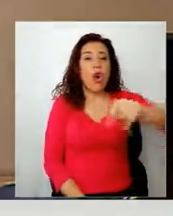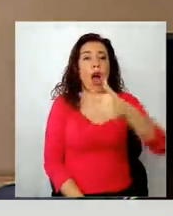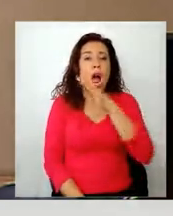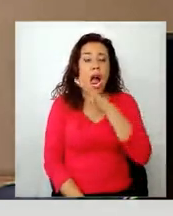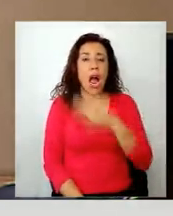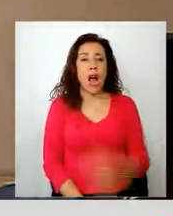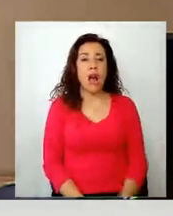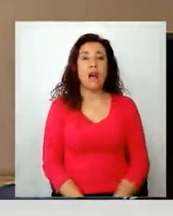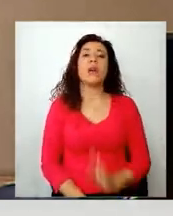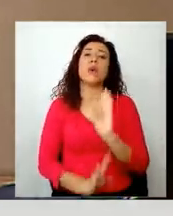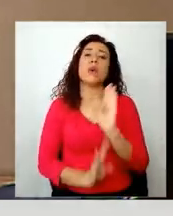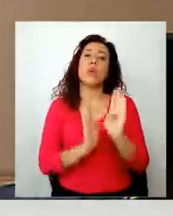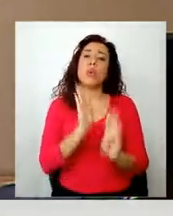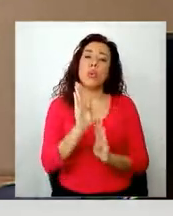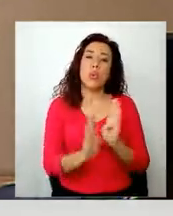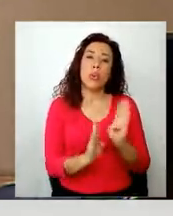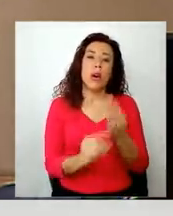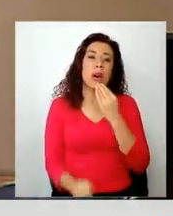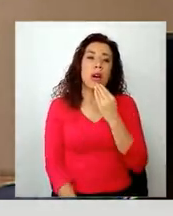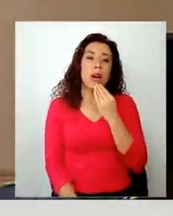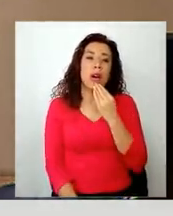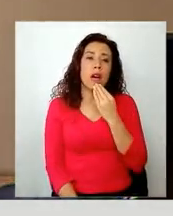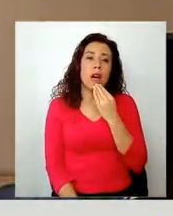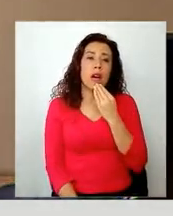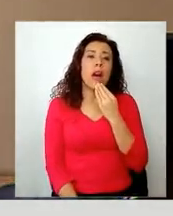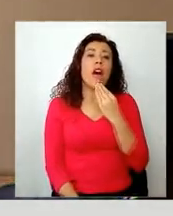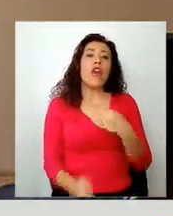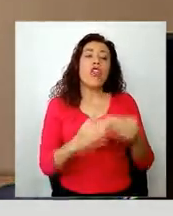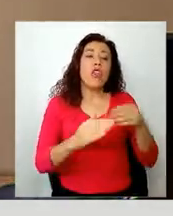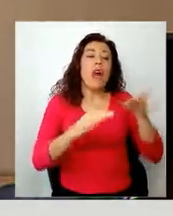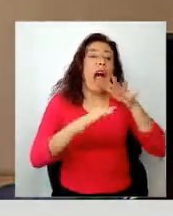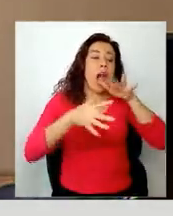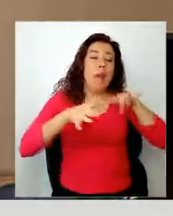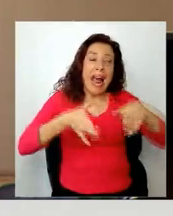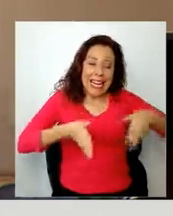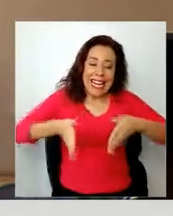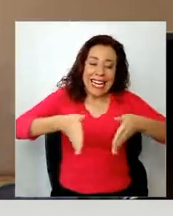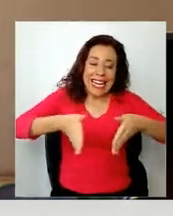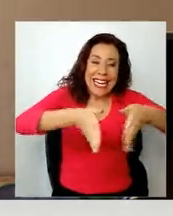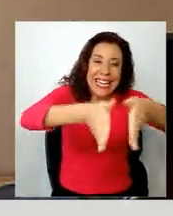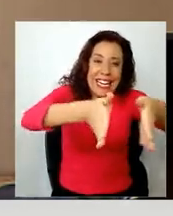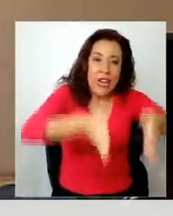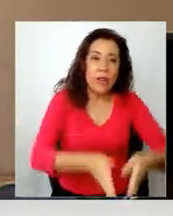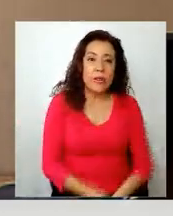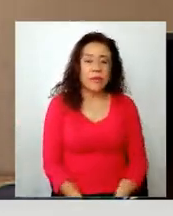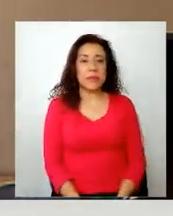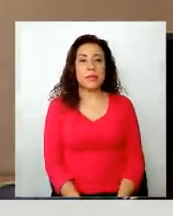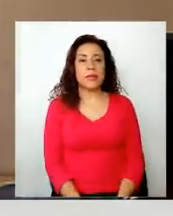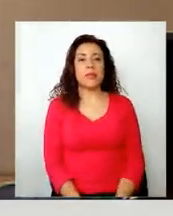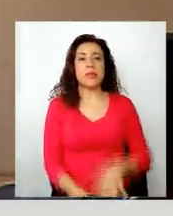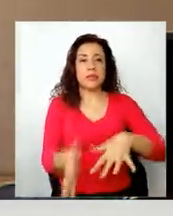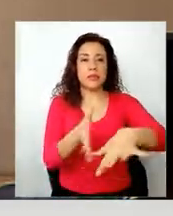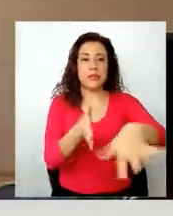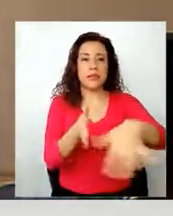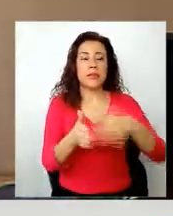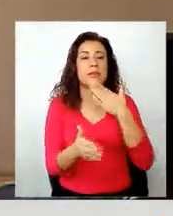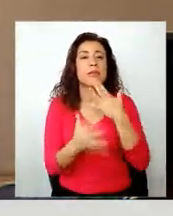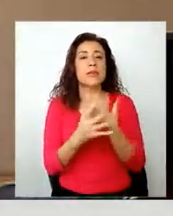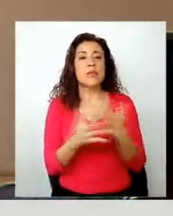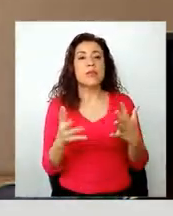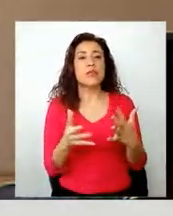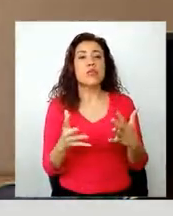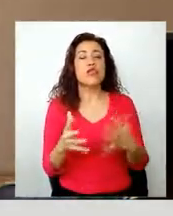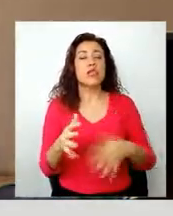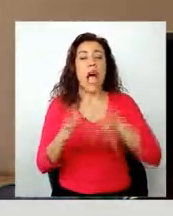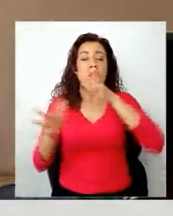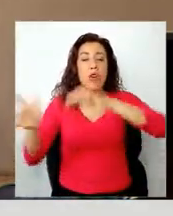como corresponde también del lecho del río y sobre todo todo lo que tiene que ver con la sobreexplotación de las cuencas lo